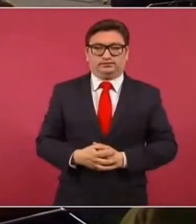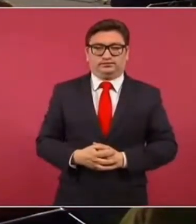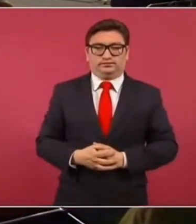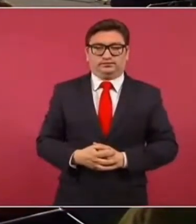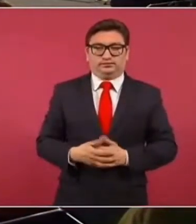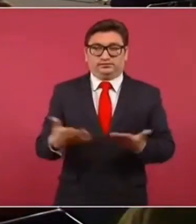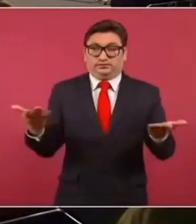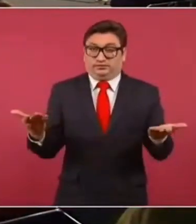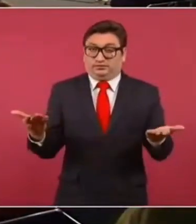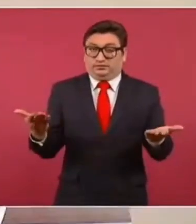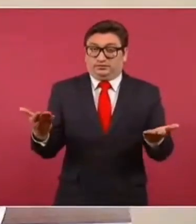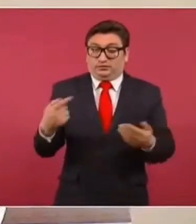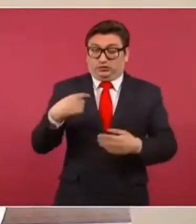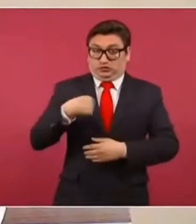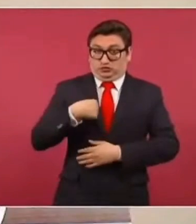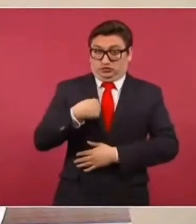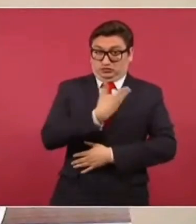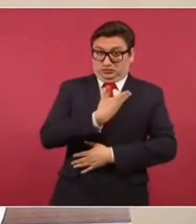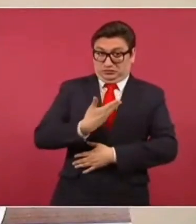¿Y ganan más que yo?